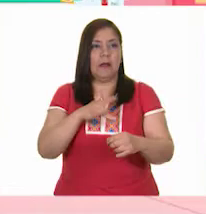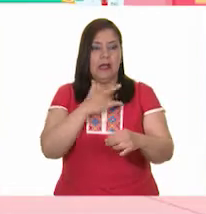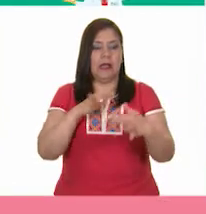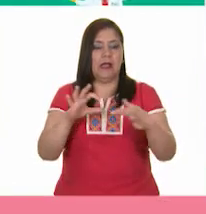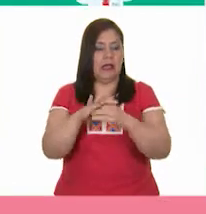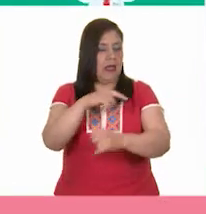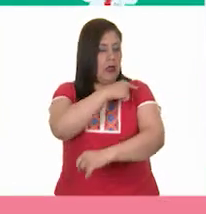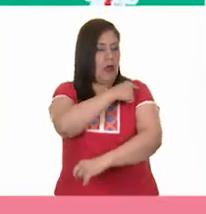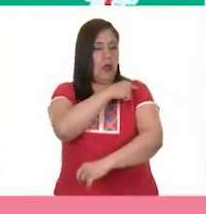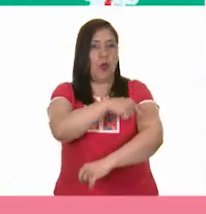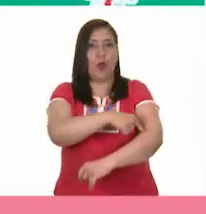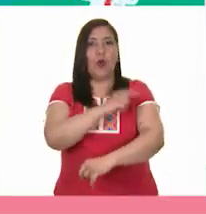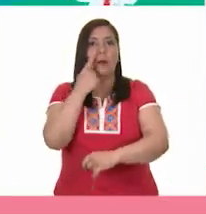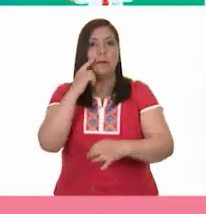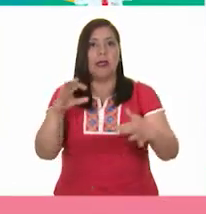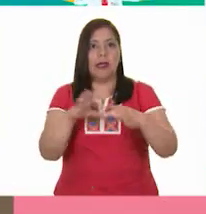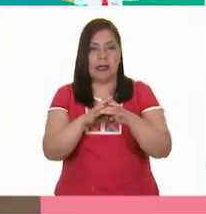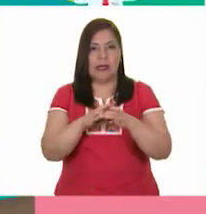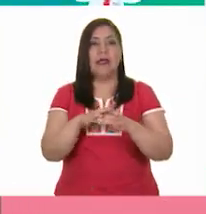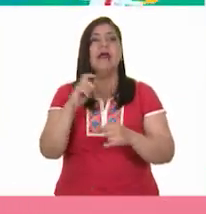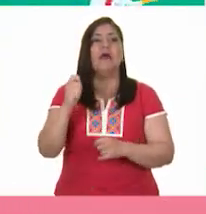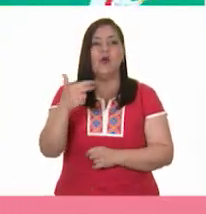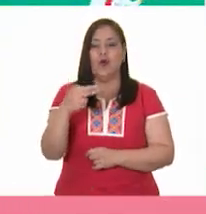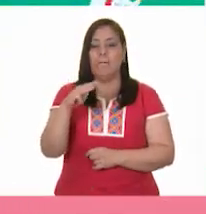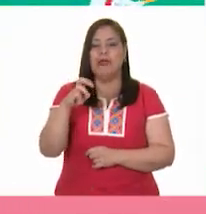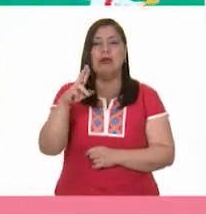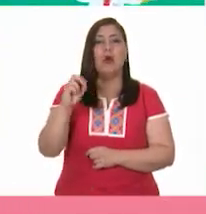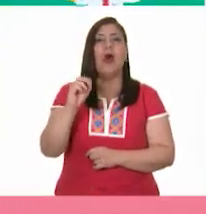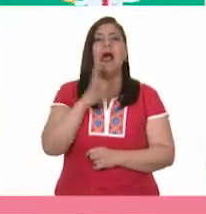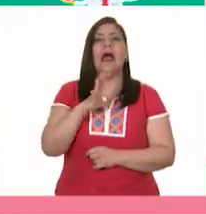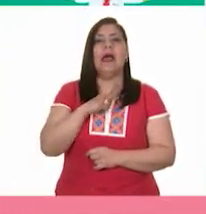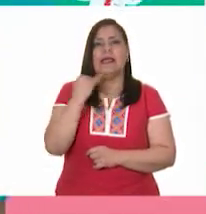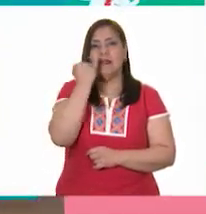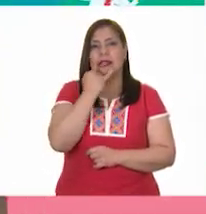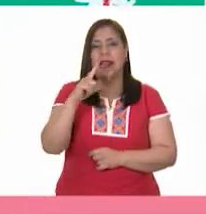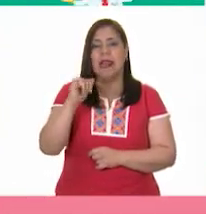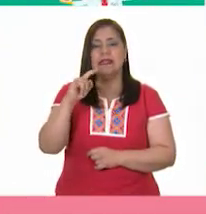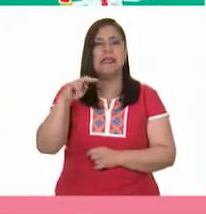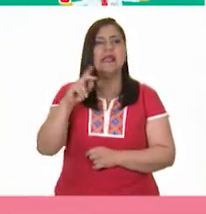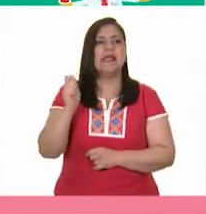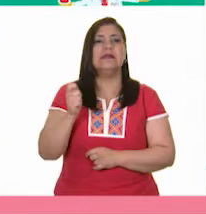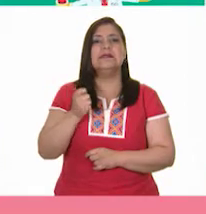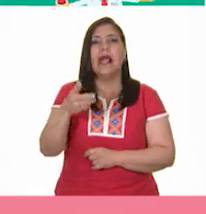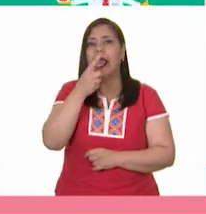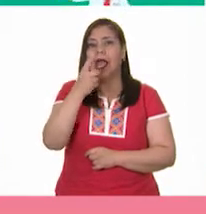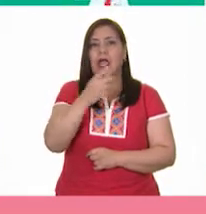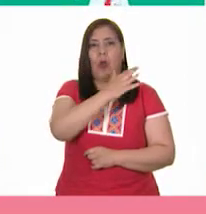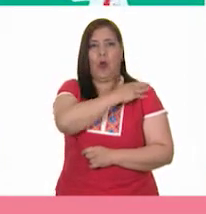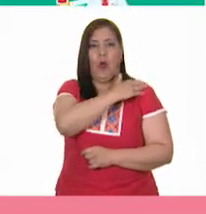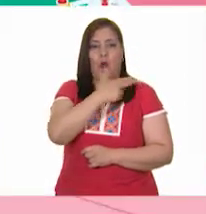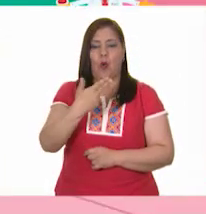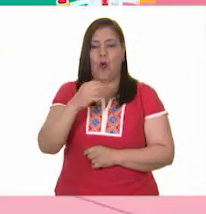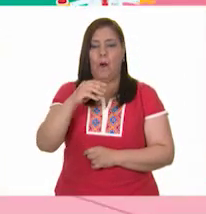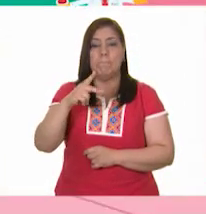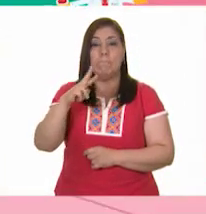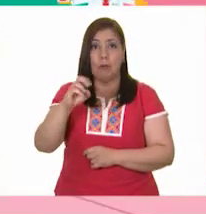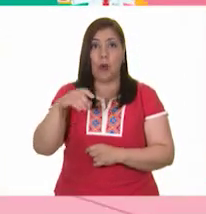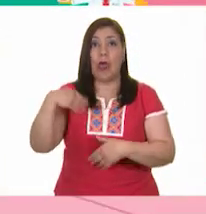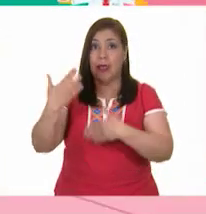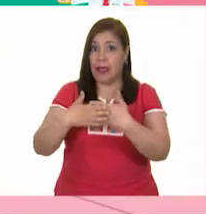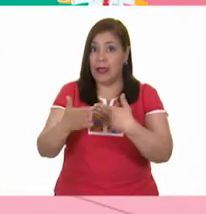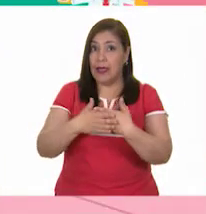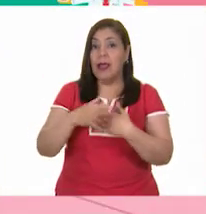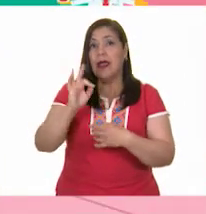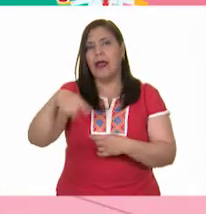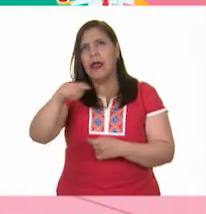con el codo. La palabra húmero proviene del latín humerus, que significa hombro. Así que la próxima vez